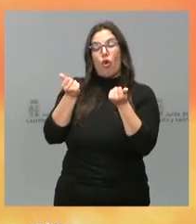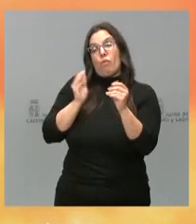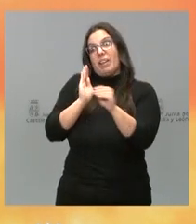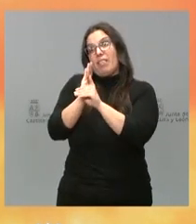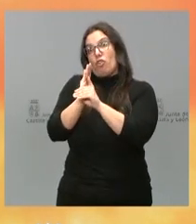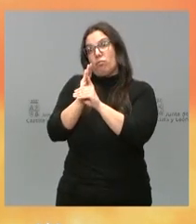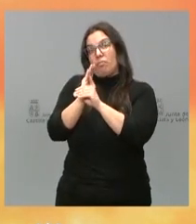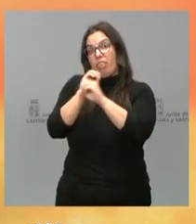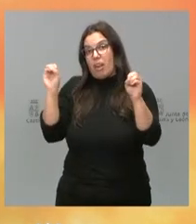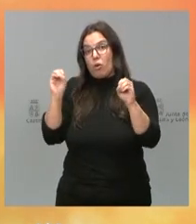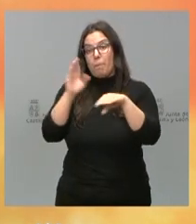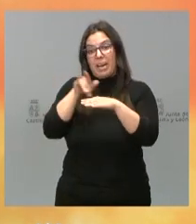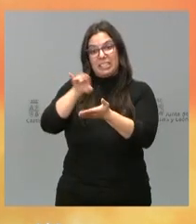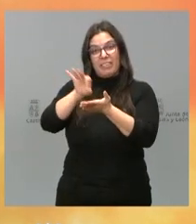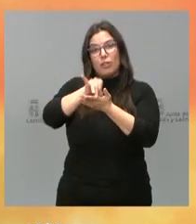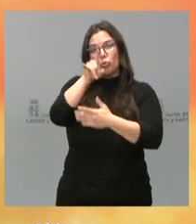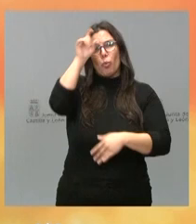de este servicio